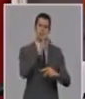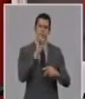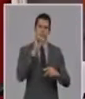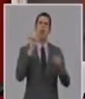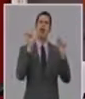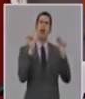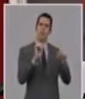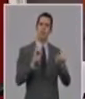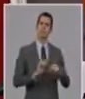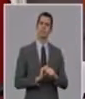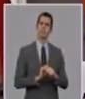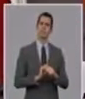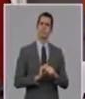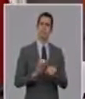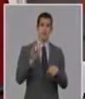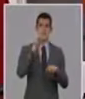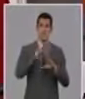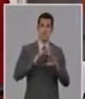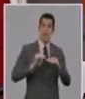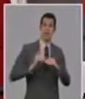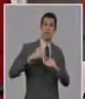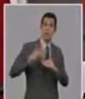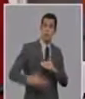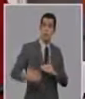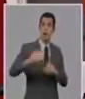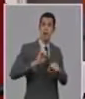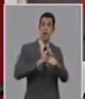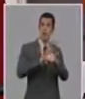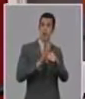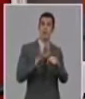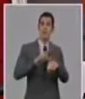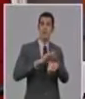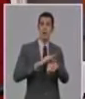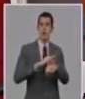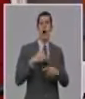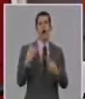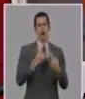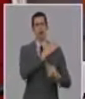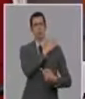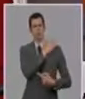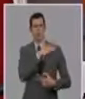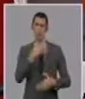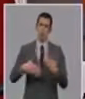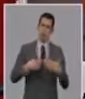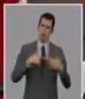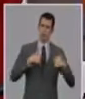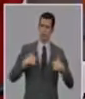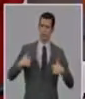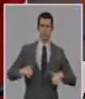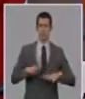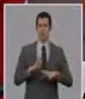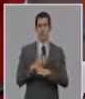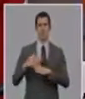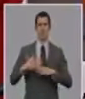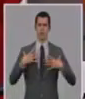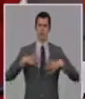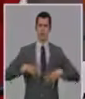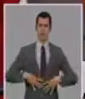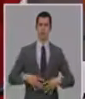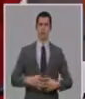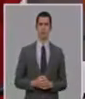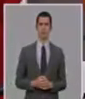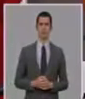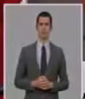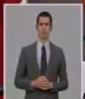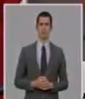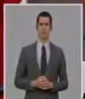hepáticas, lesiones neurológicas. Por tanto, eso hay que mirarlo, hay que seguirlo y vamos al mensaje. Hay que cuidarse porque